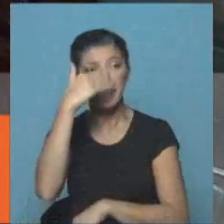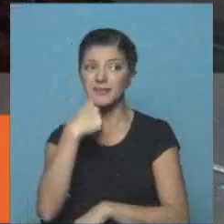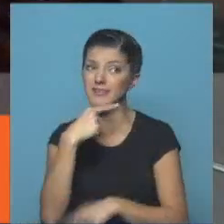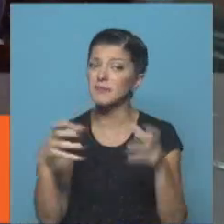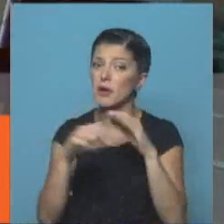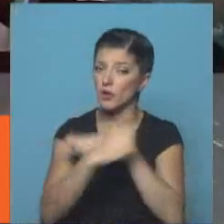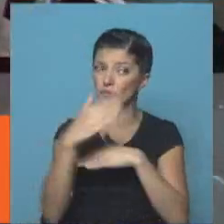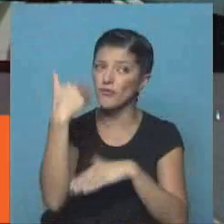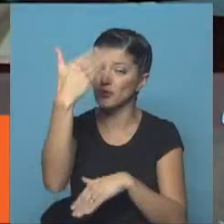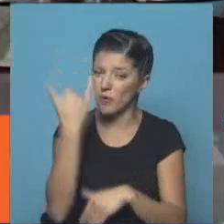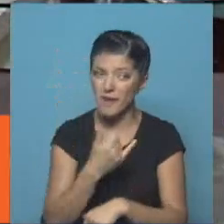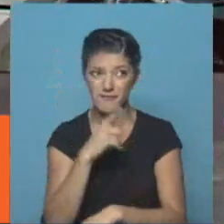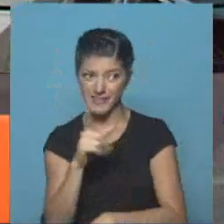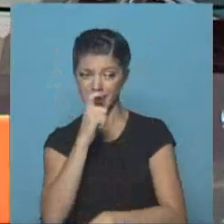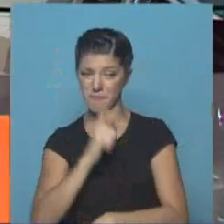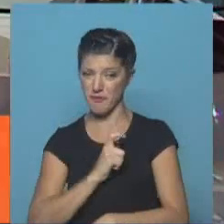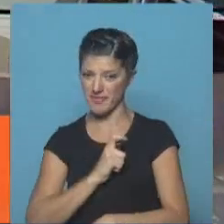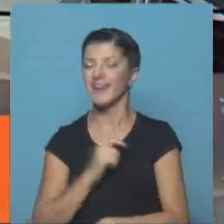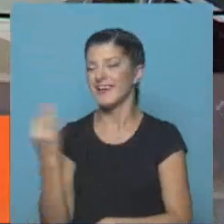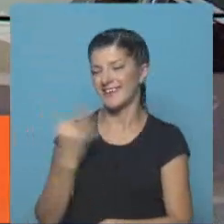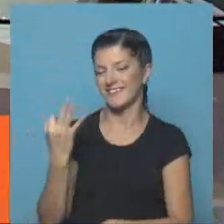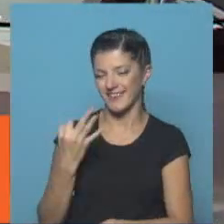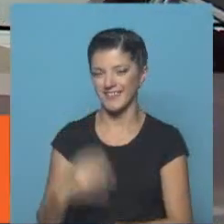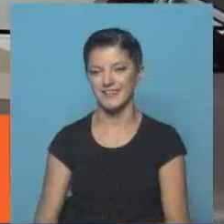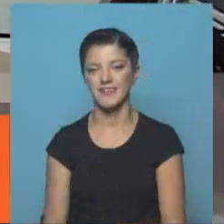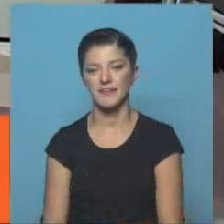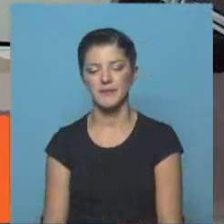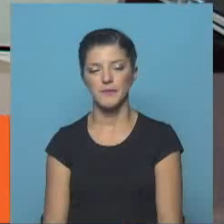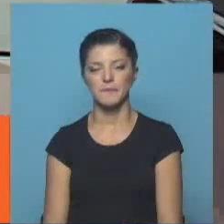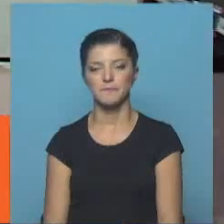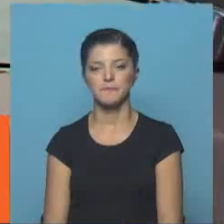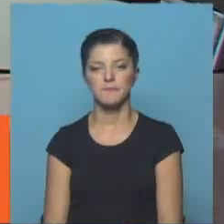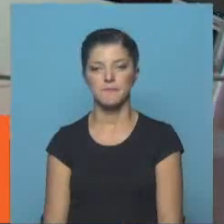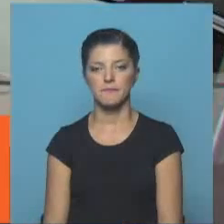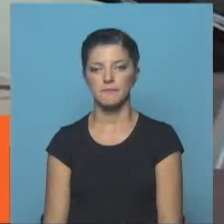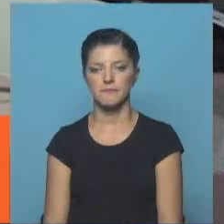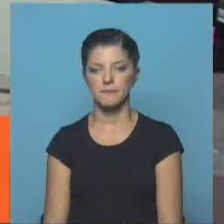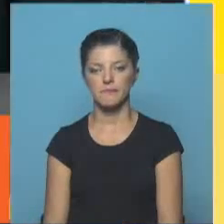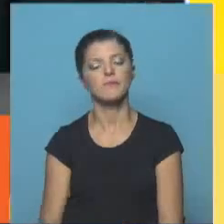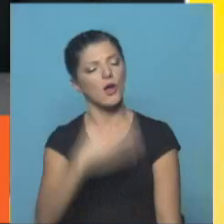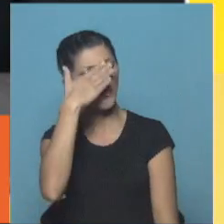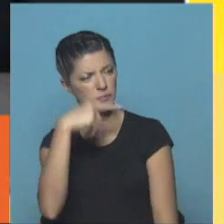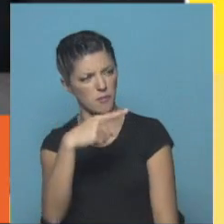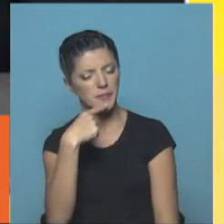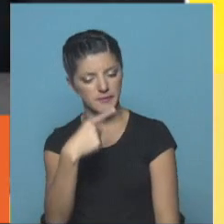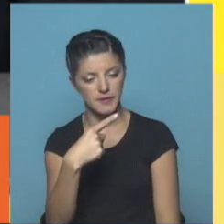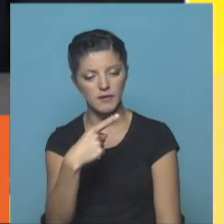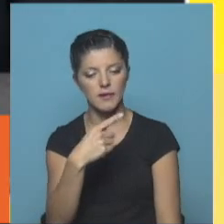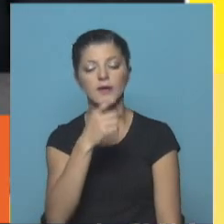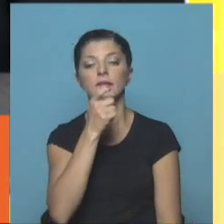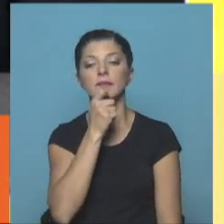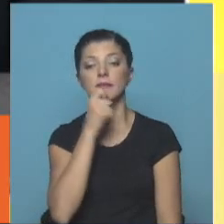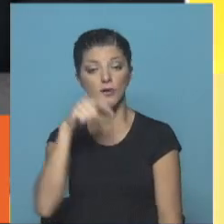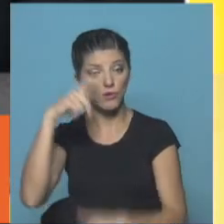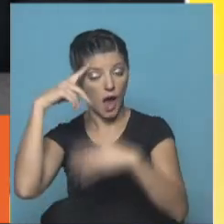contestaste. Bueno, es importante que lo diga, es cierto, es importante que te lo diga. Sí, no, Jorge, retomo lo que me parece lo último donde estabas apuntando. Si este se trata de un